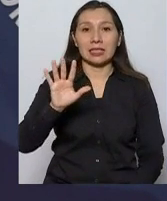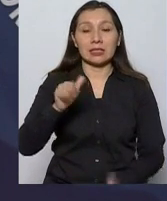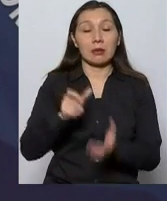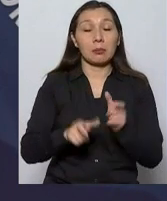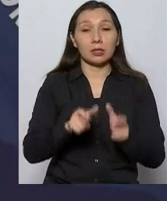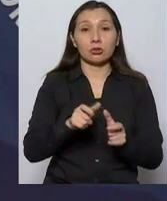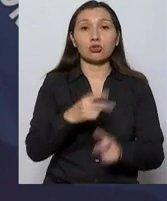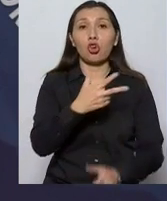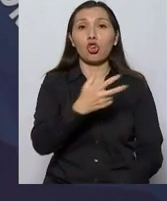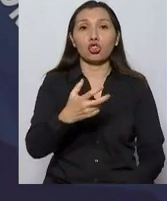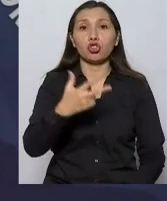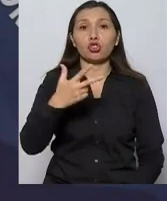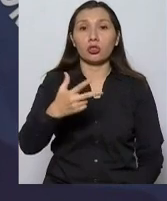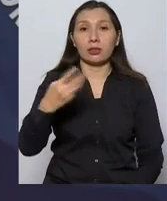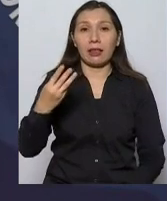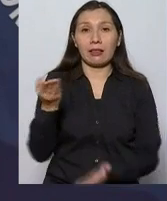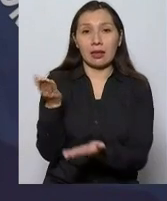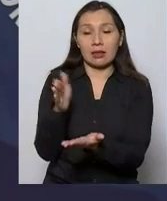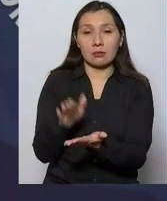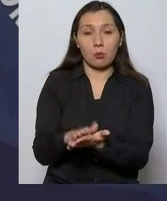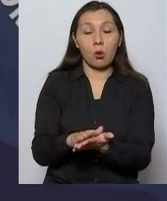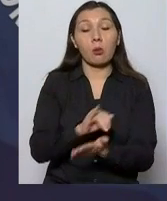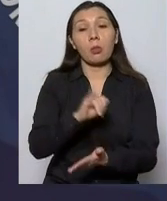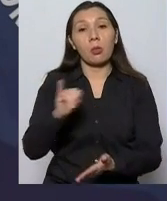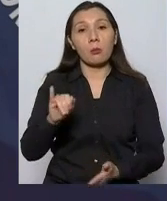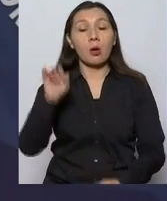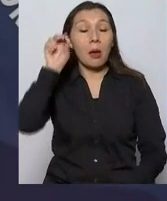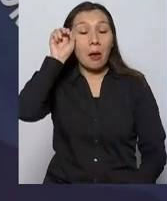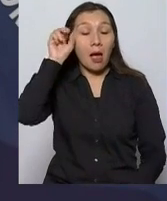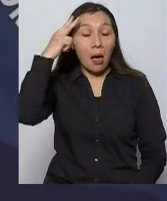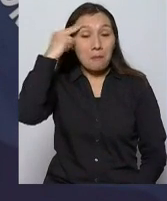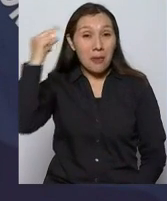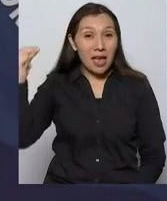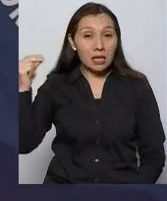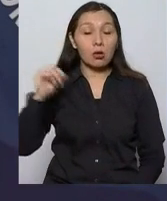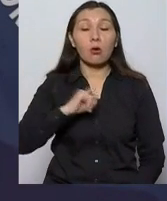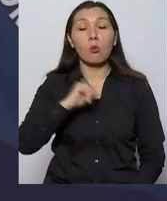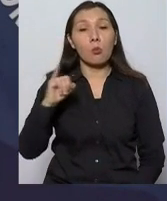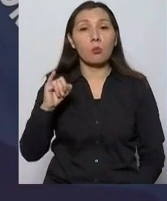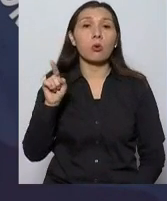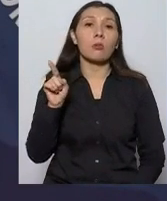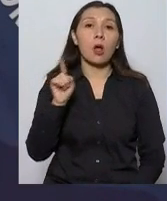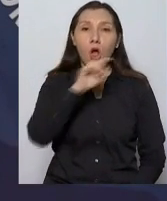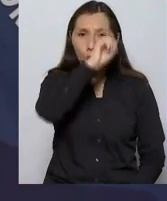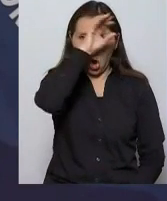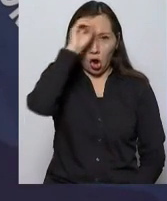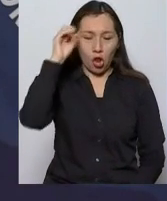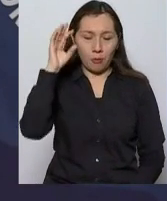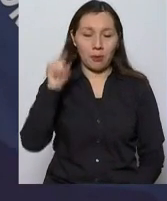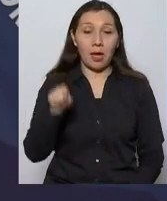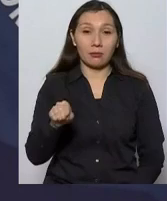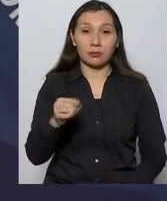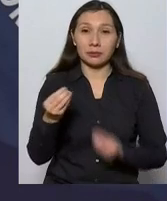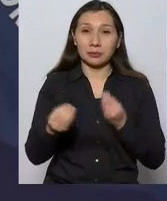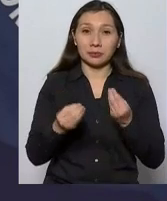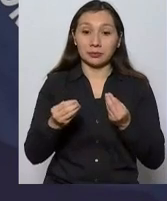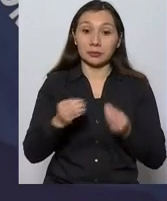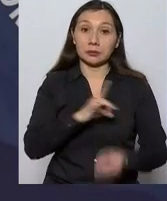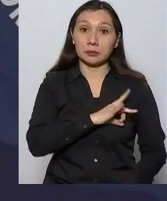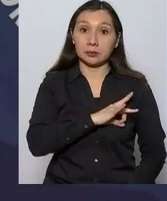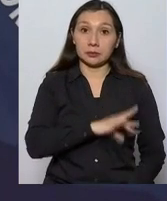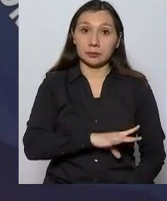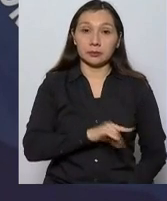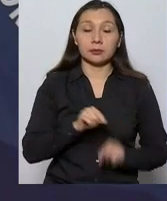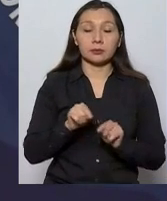24.675 y 883 fallecidos, después le sigue México y después Colombia. Con respecto a la situación de nuestro